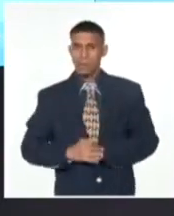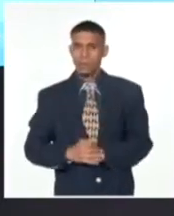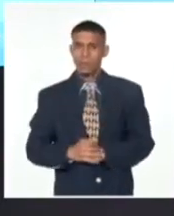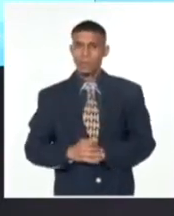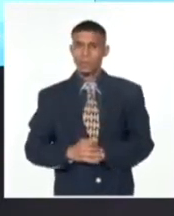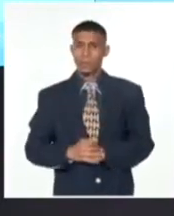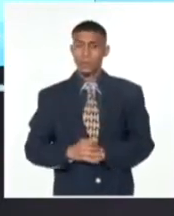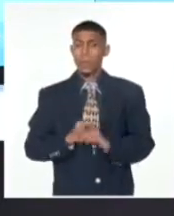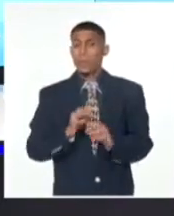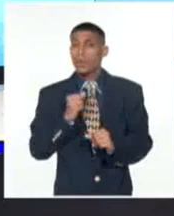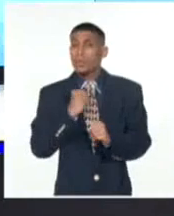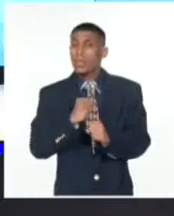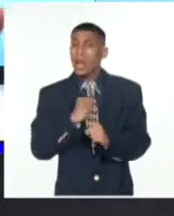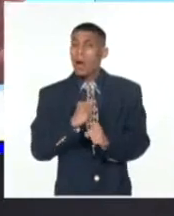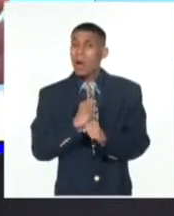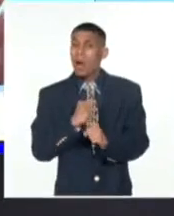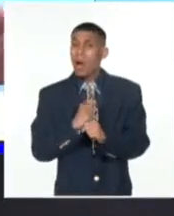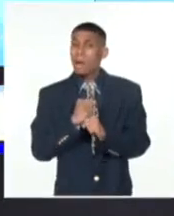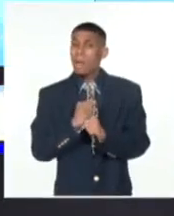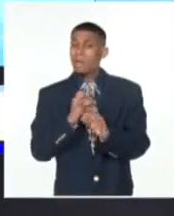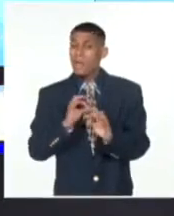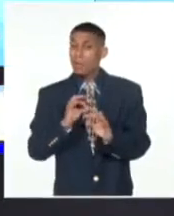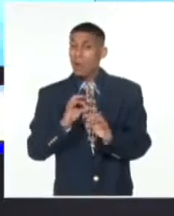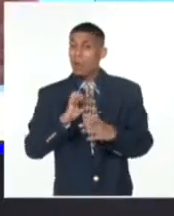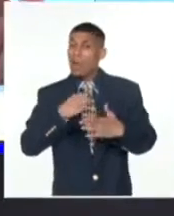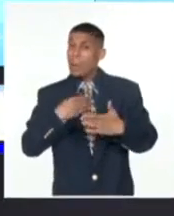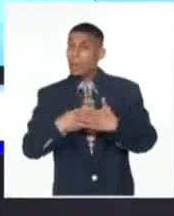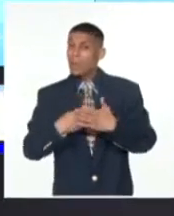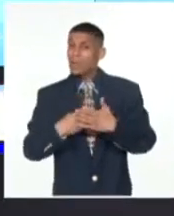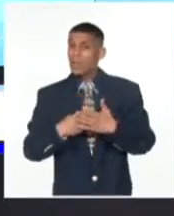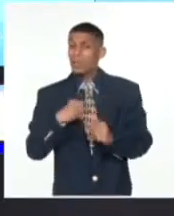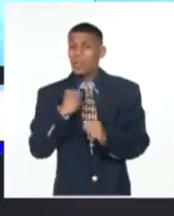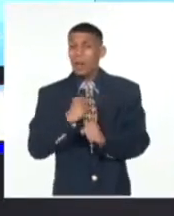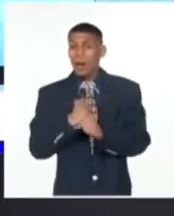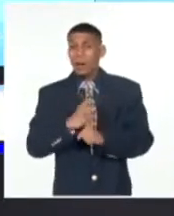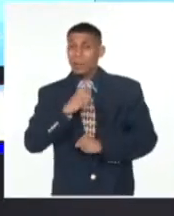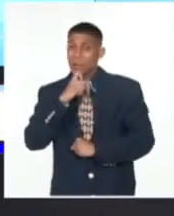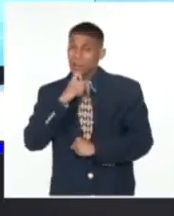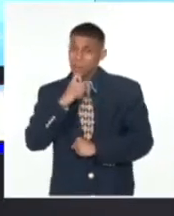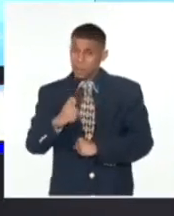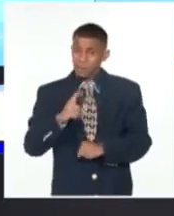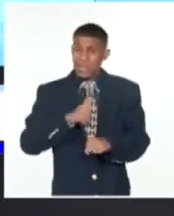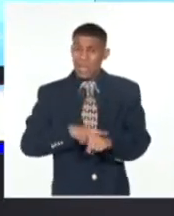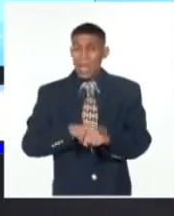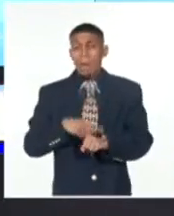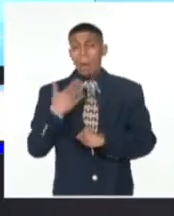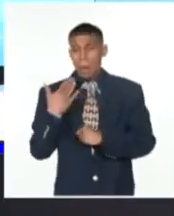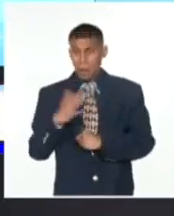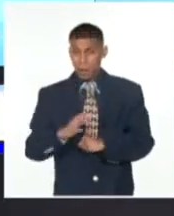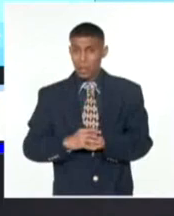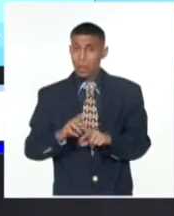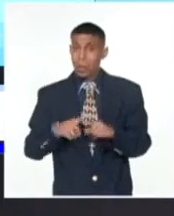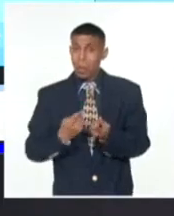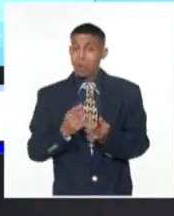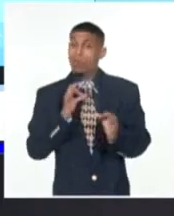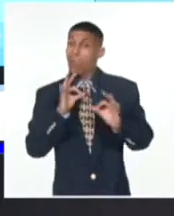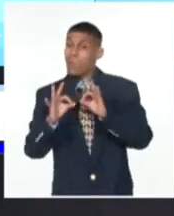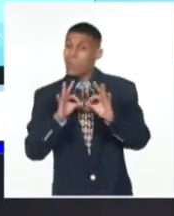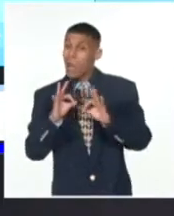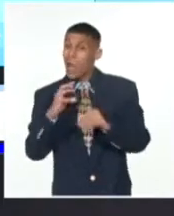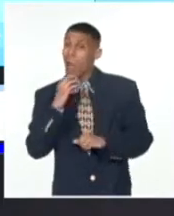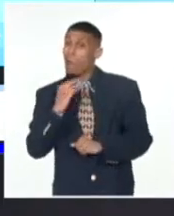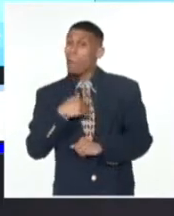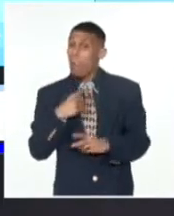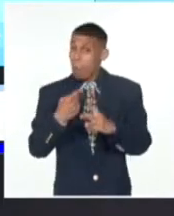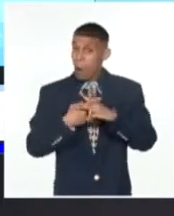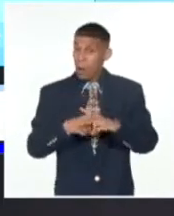Los trabajos en turbina también duran mucho, tienen mucho tiempo precisamente por el rigor que hay que tener a la hora de hacer los ajustes, a